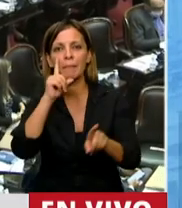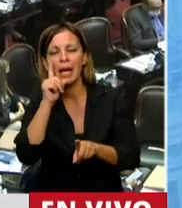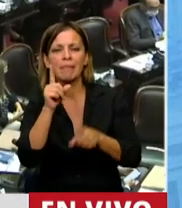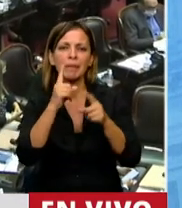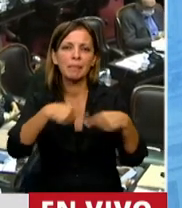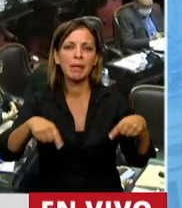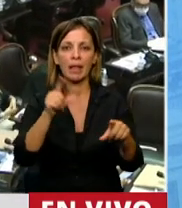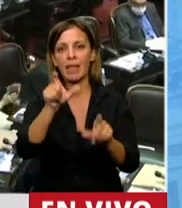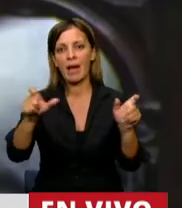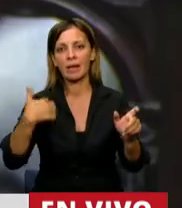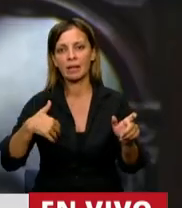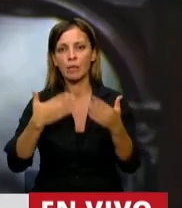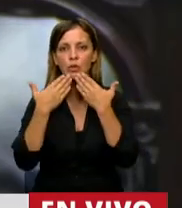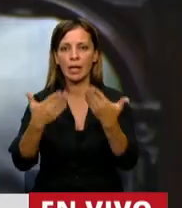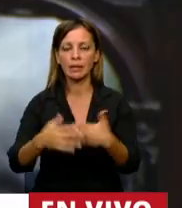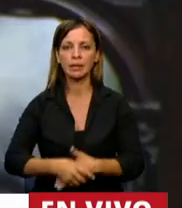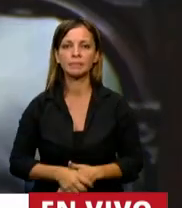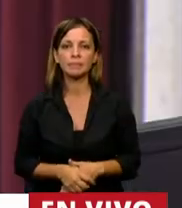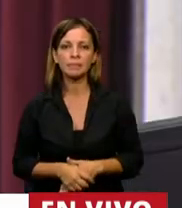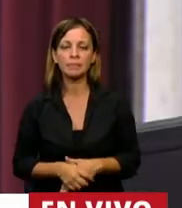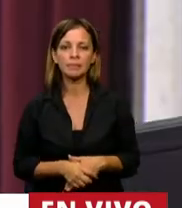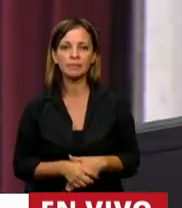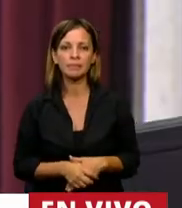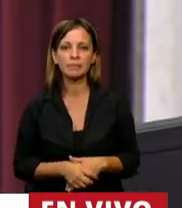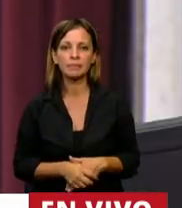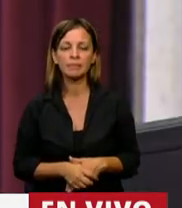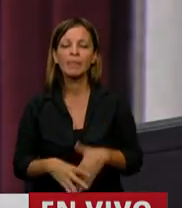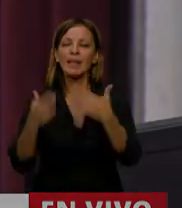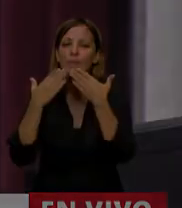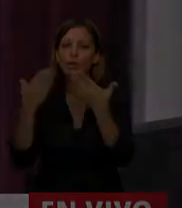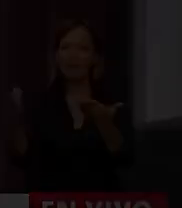gracias, presidente. Muchas gracias, diputado Ritondo.